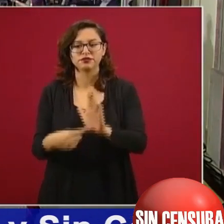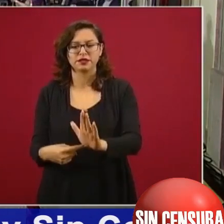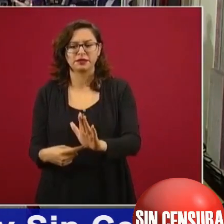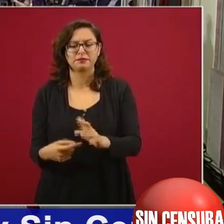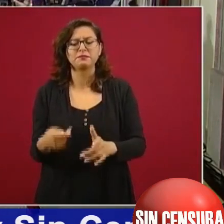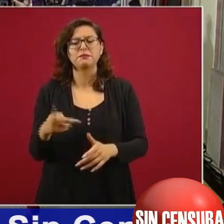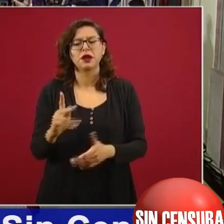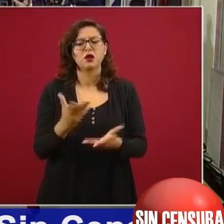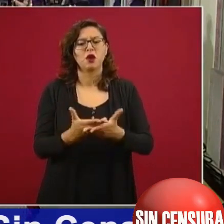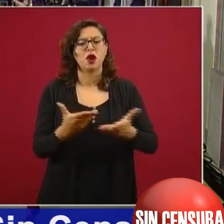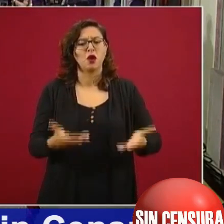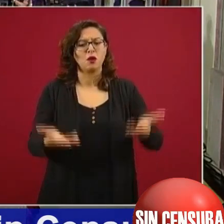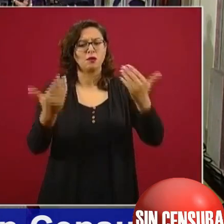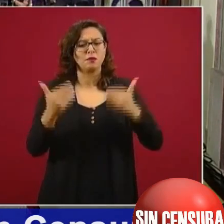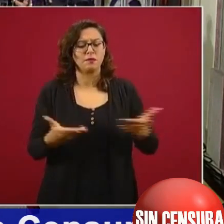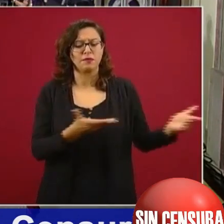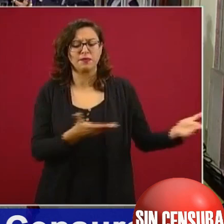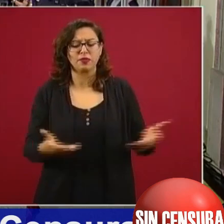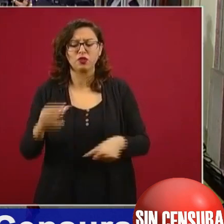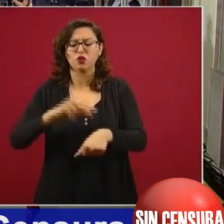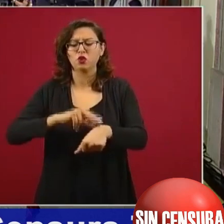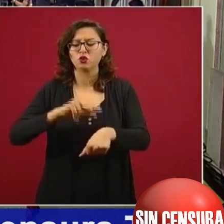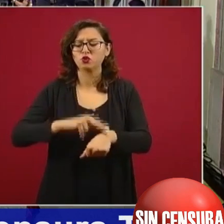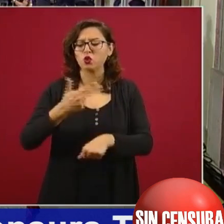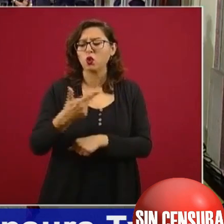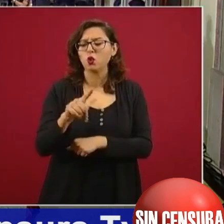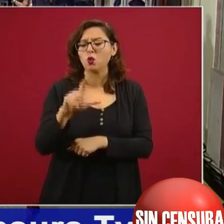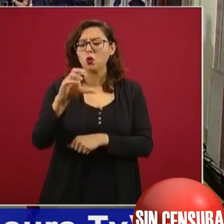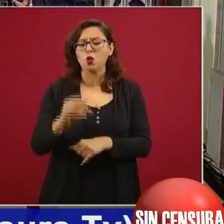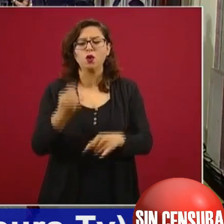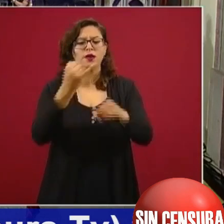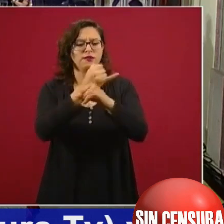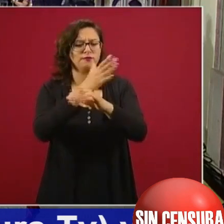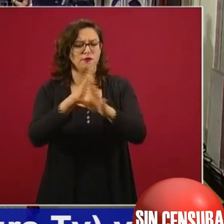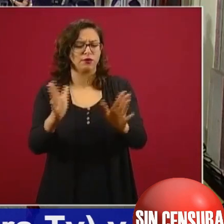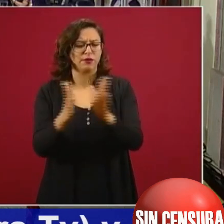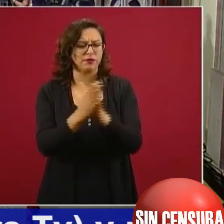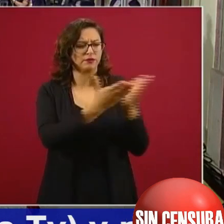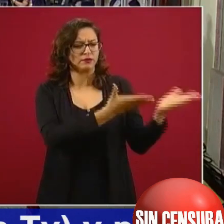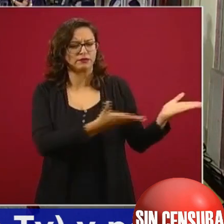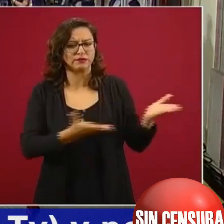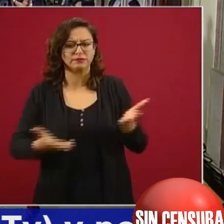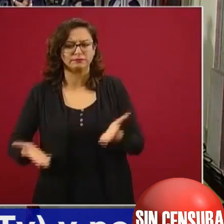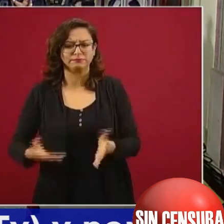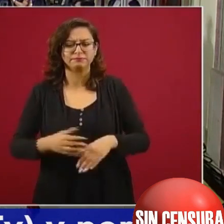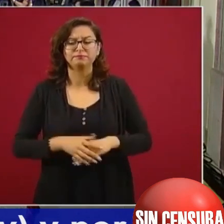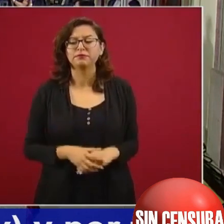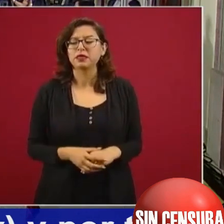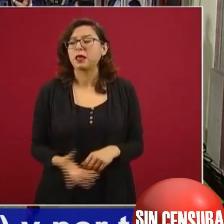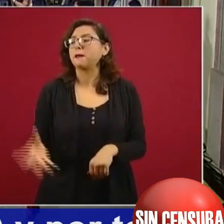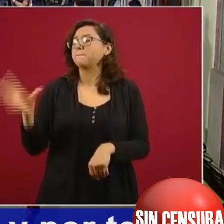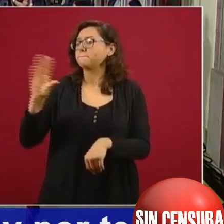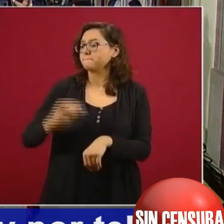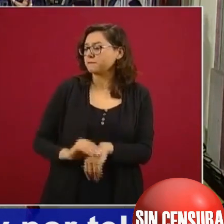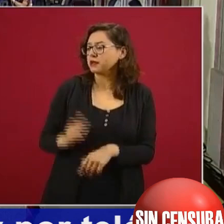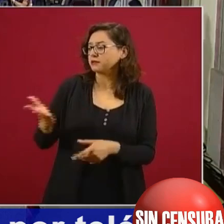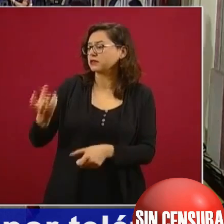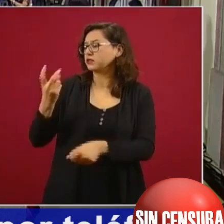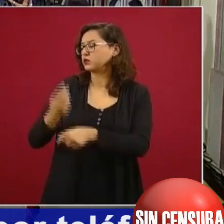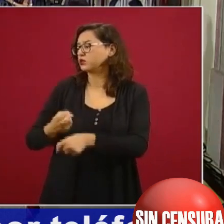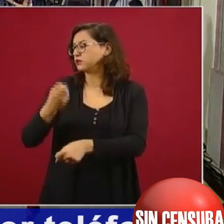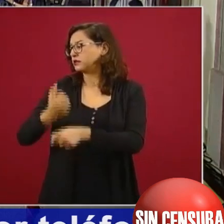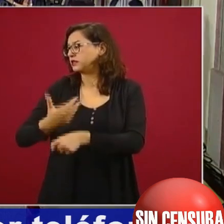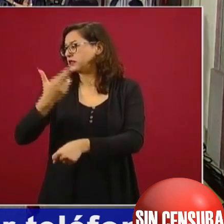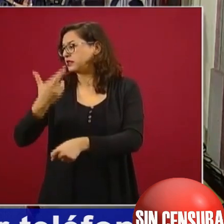Permiso. Con su permiso, presidente, secretario, canciller, directora y director. Muy buenos días,